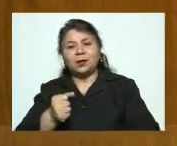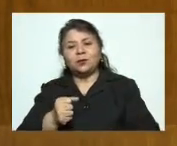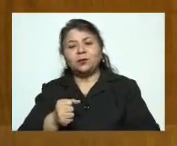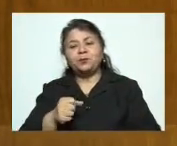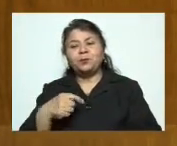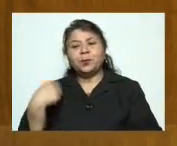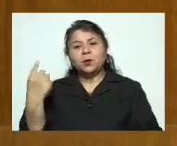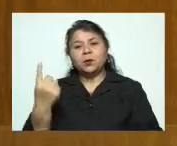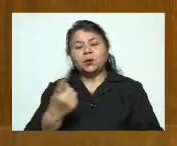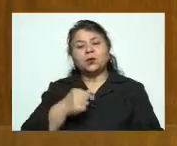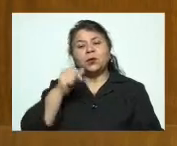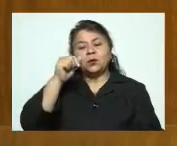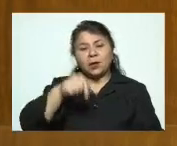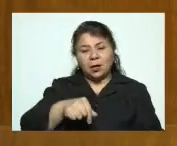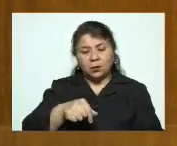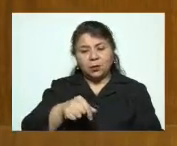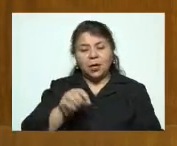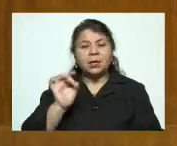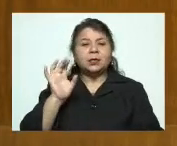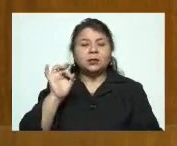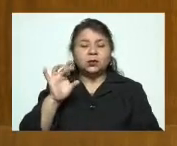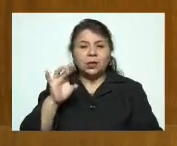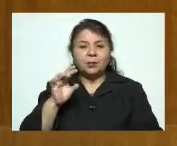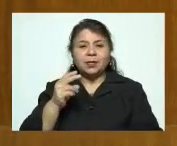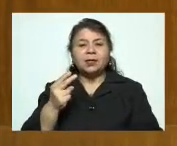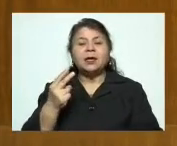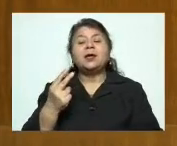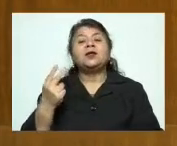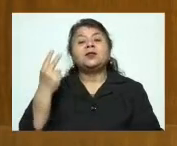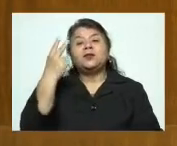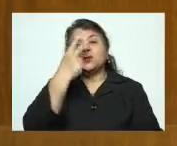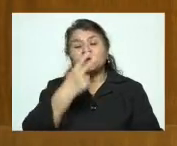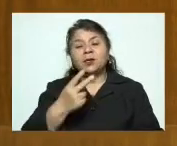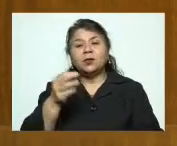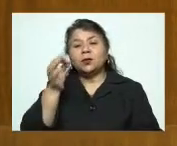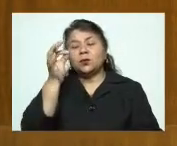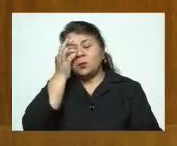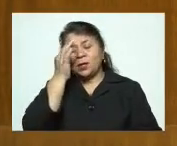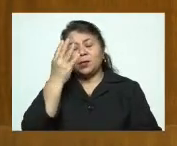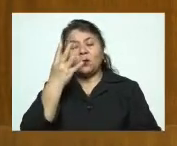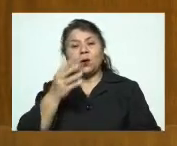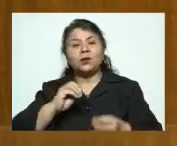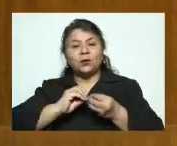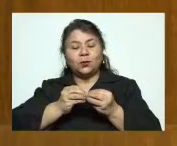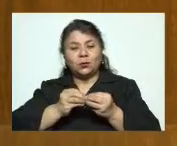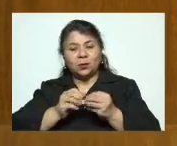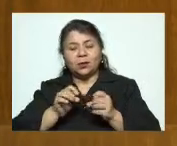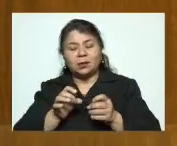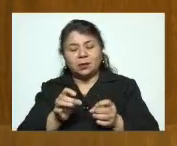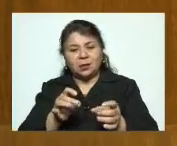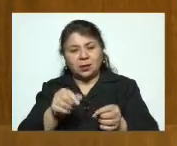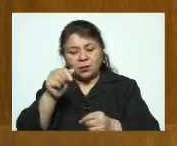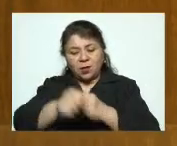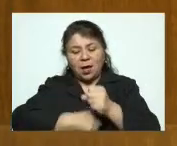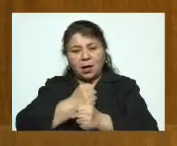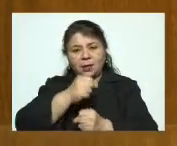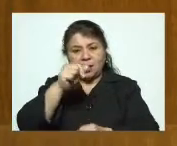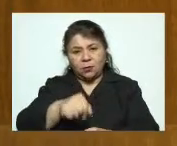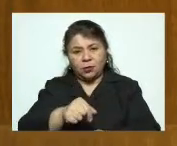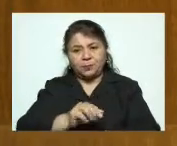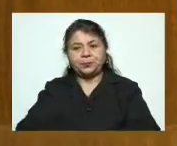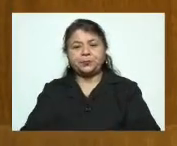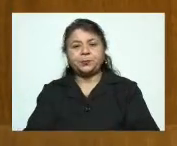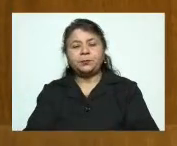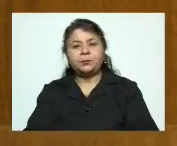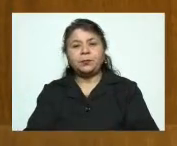estamos registrando 224 contagios hasta la fecha. Quiere decir que el